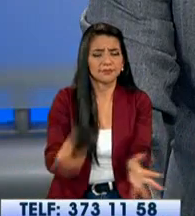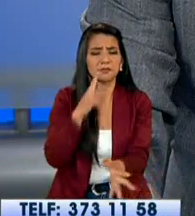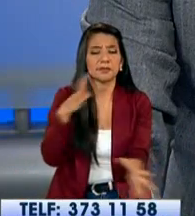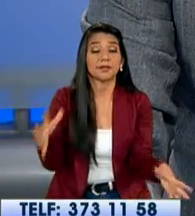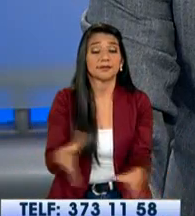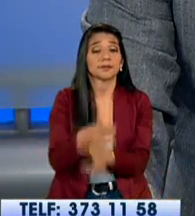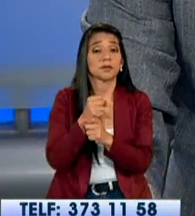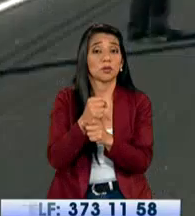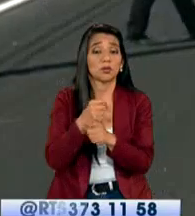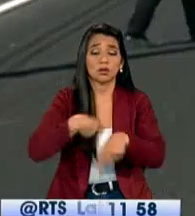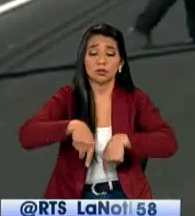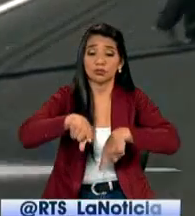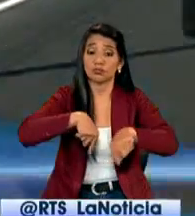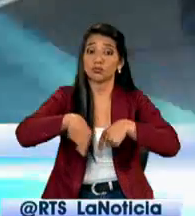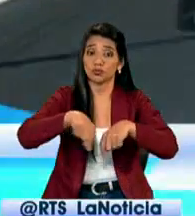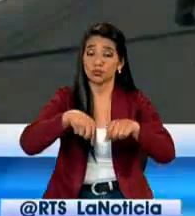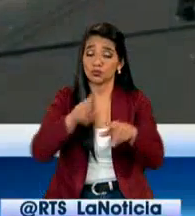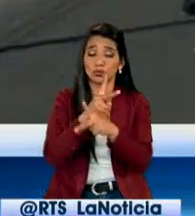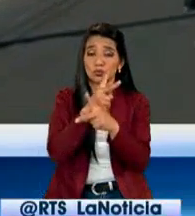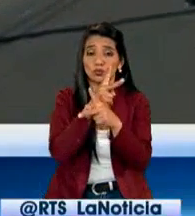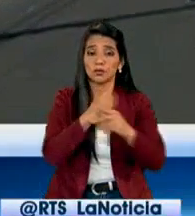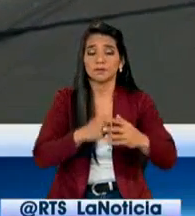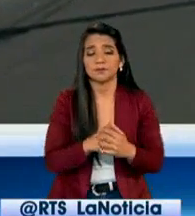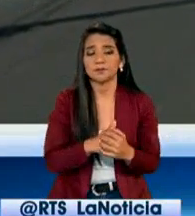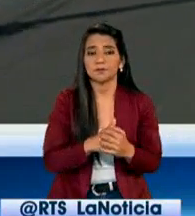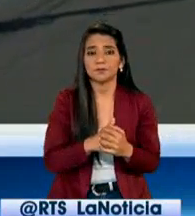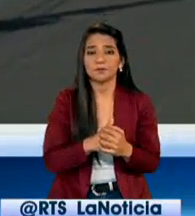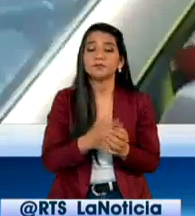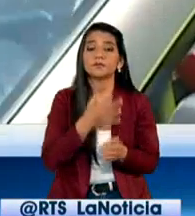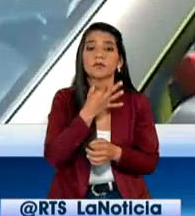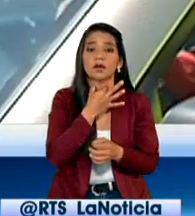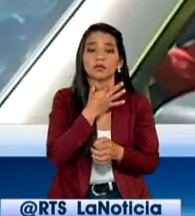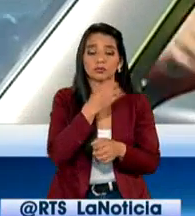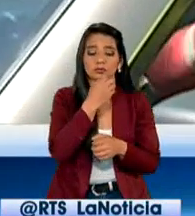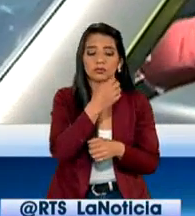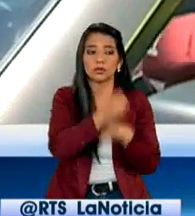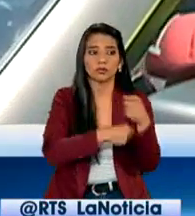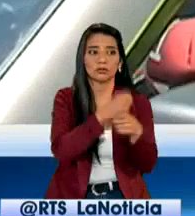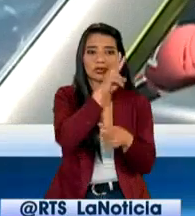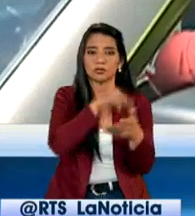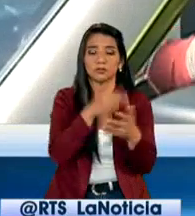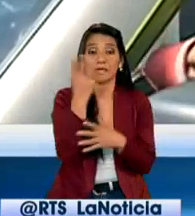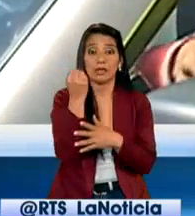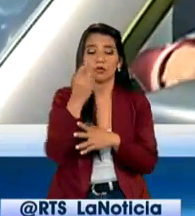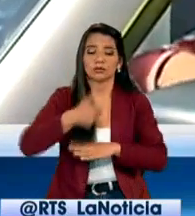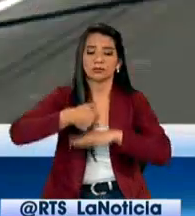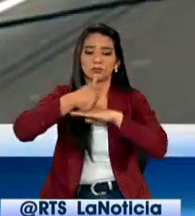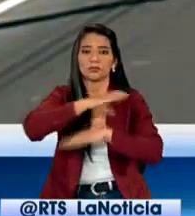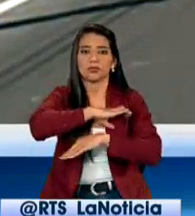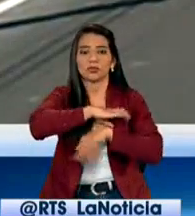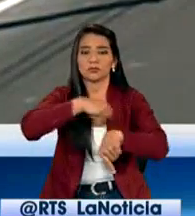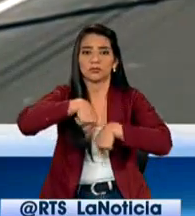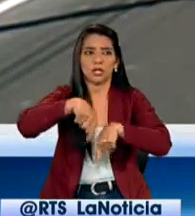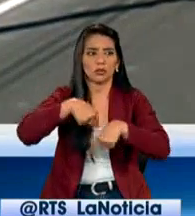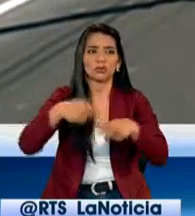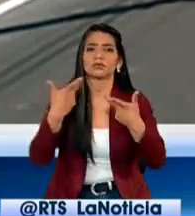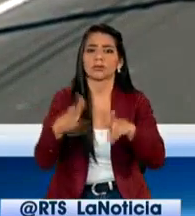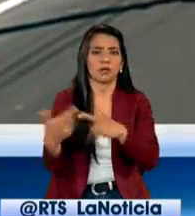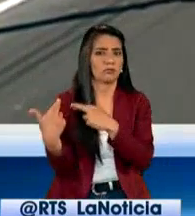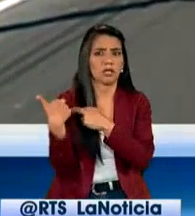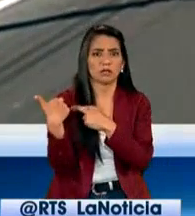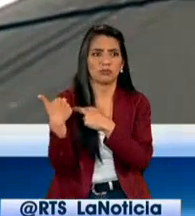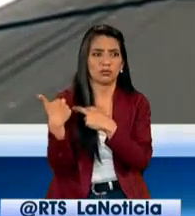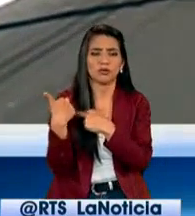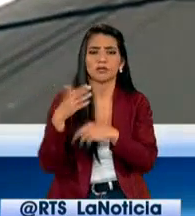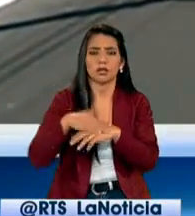vial. En agosto del 2014, la Agencia Metropolitana de Tránsito asumió en su totalidad las